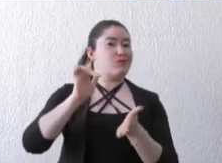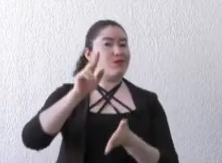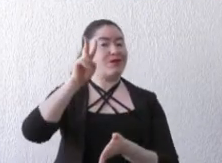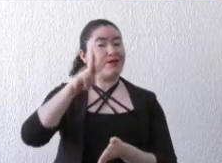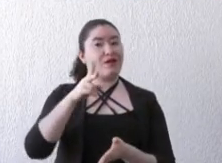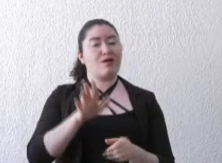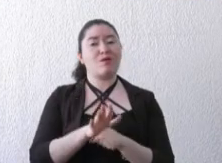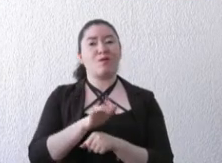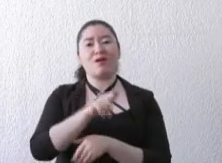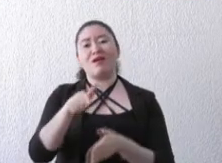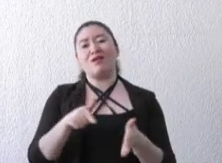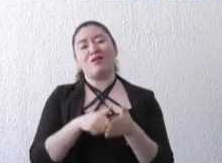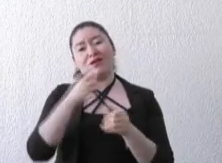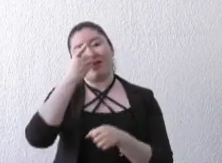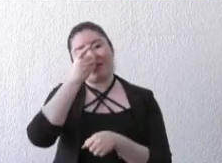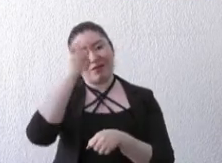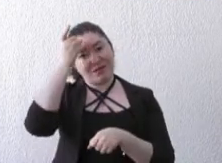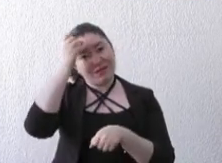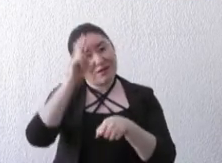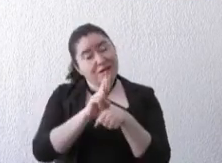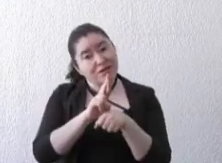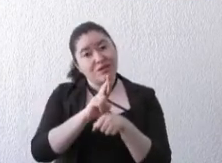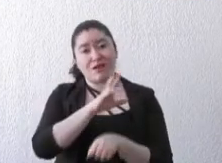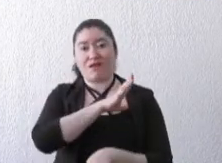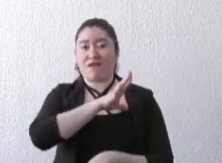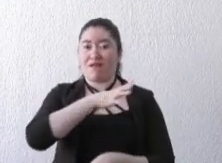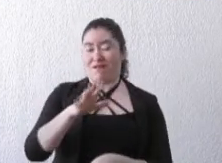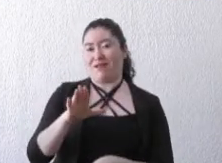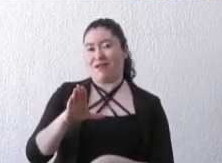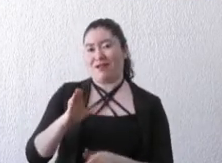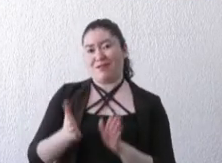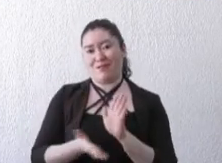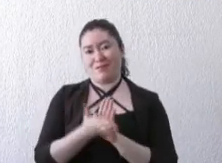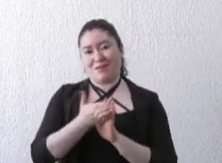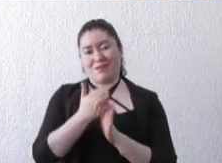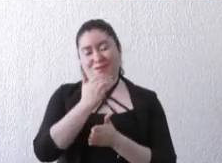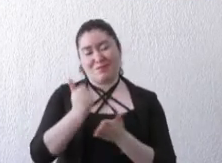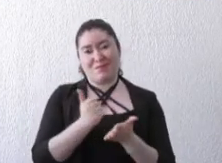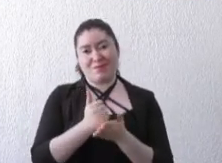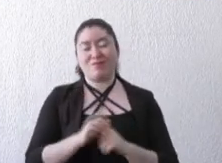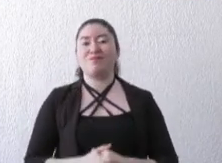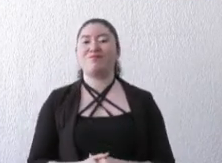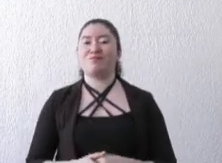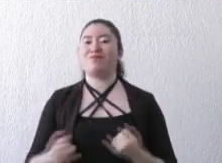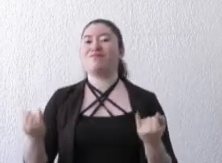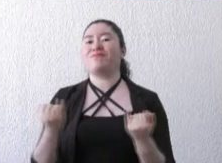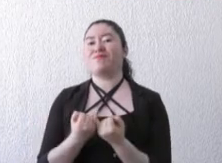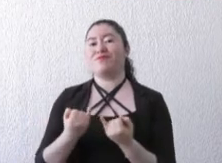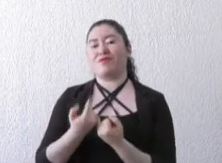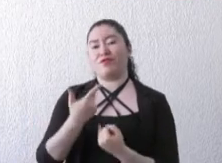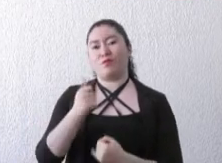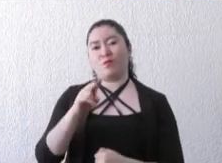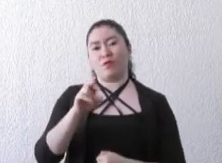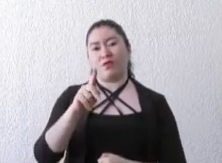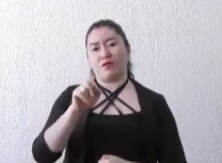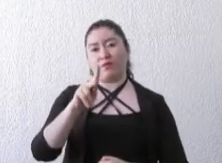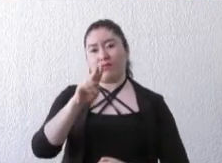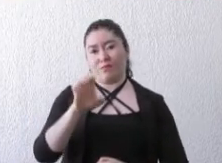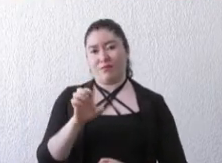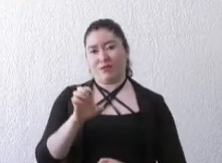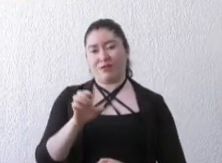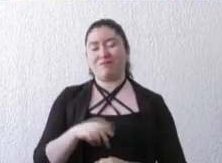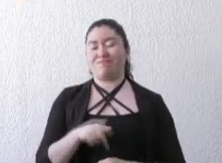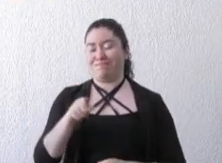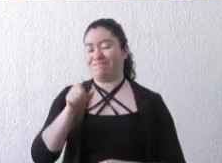General de Obras de la ciudad, y por supuesto a Guadalupe Lozada, que también ha sido parte de este